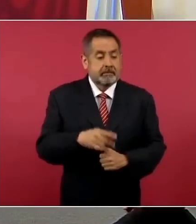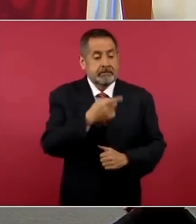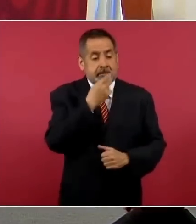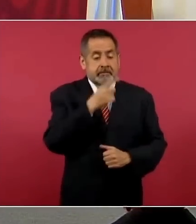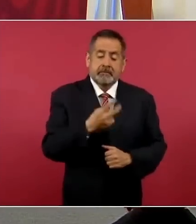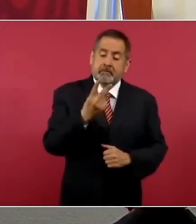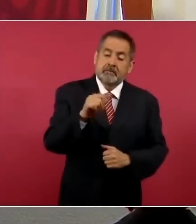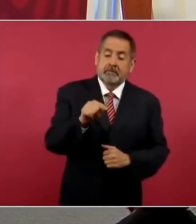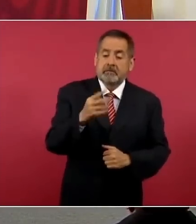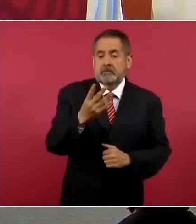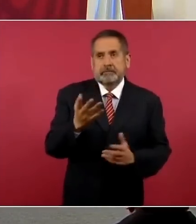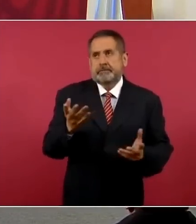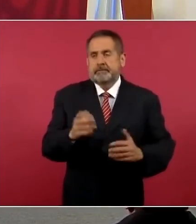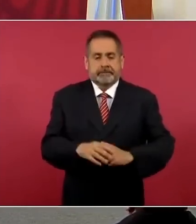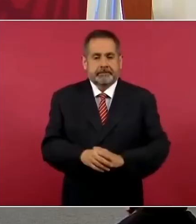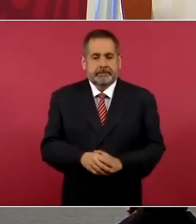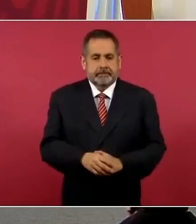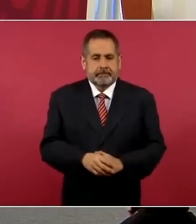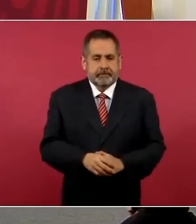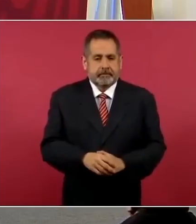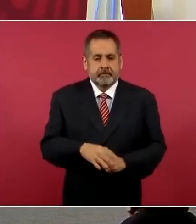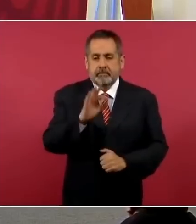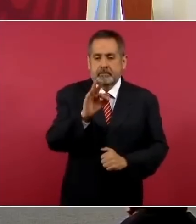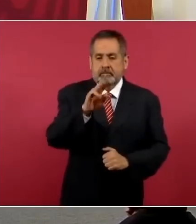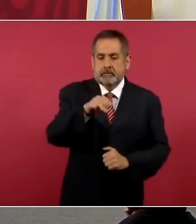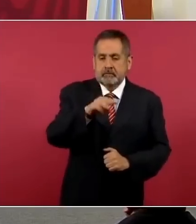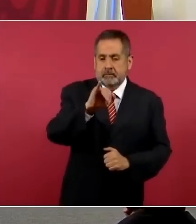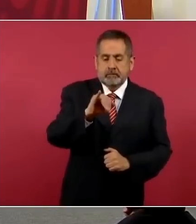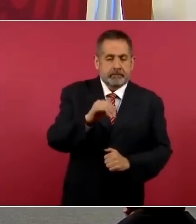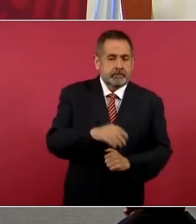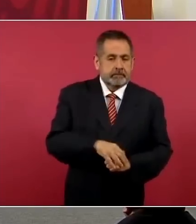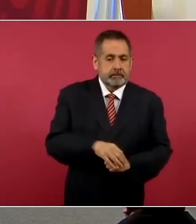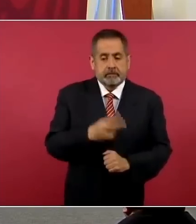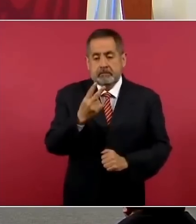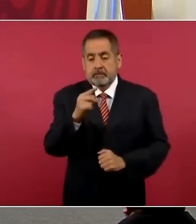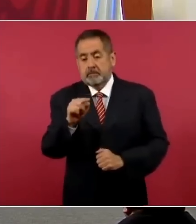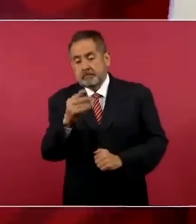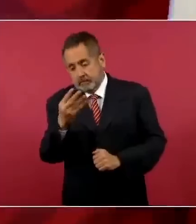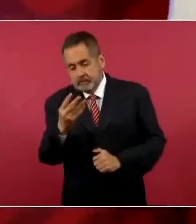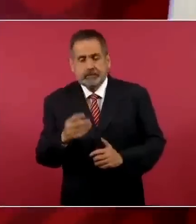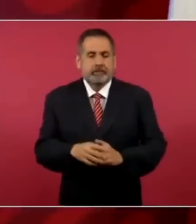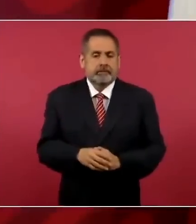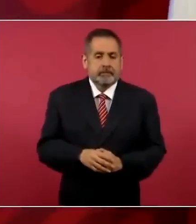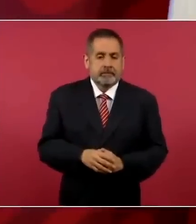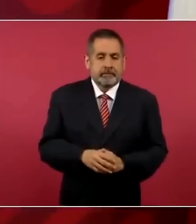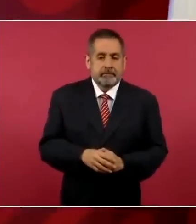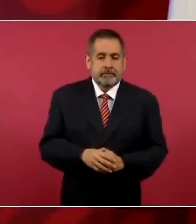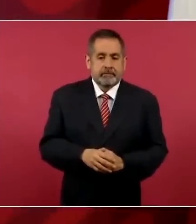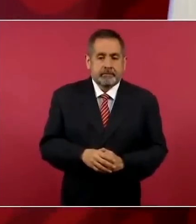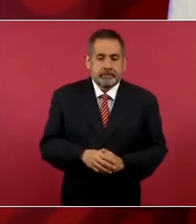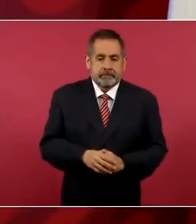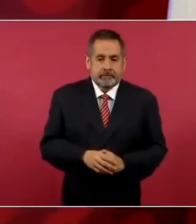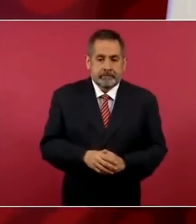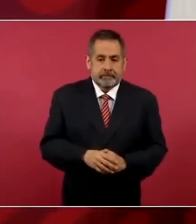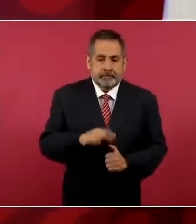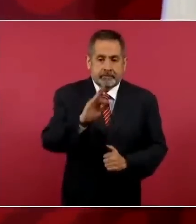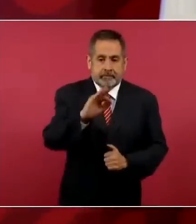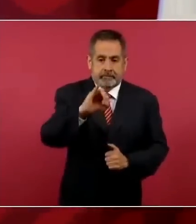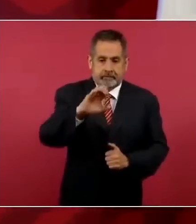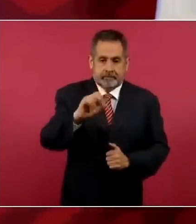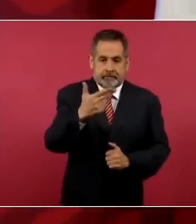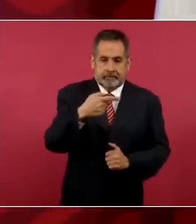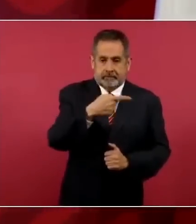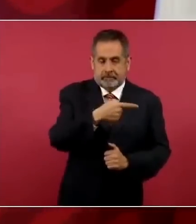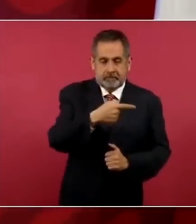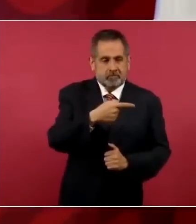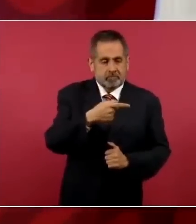2.4. Fondo Monetario Internacional 2.4. Fitch, que es